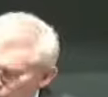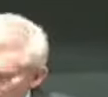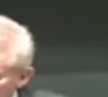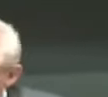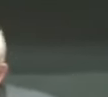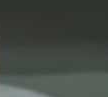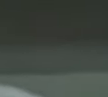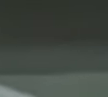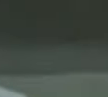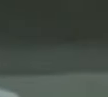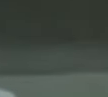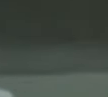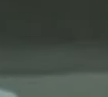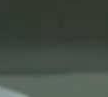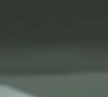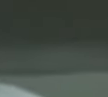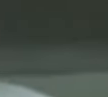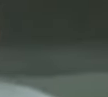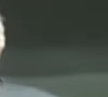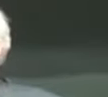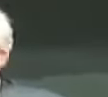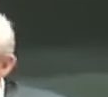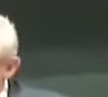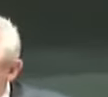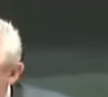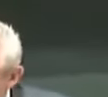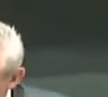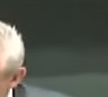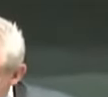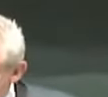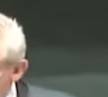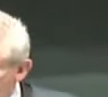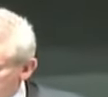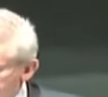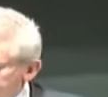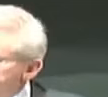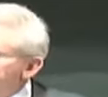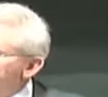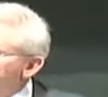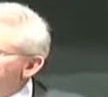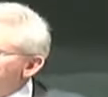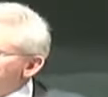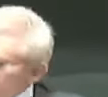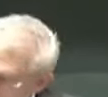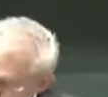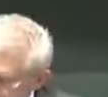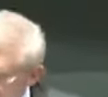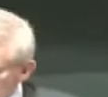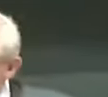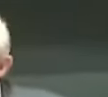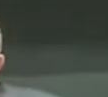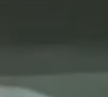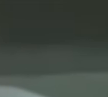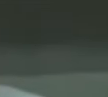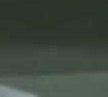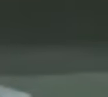Fueron muchos los hombres que tuvieron el privilegio de escuchar esa voz, la voz de